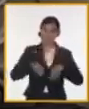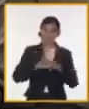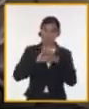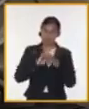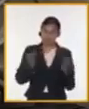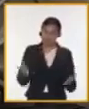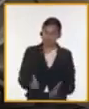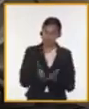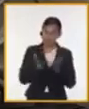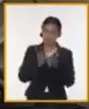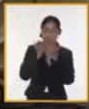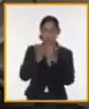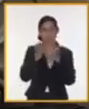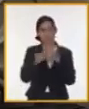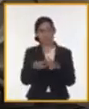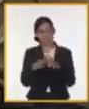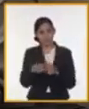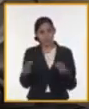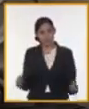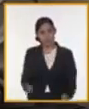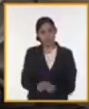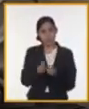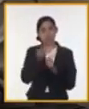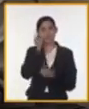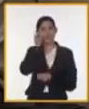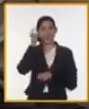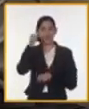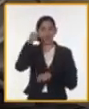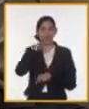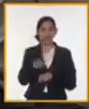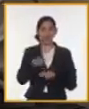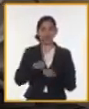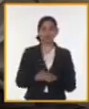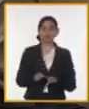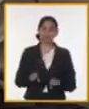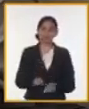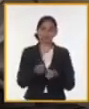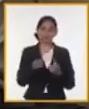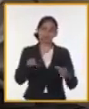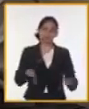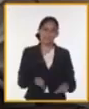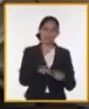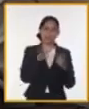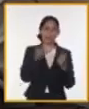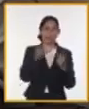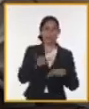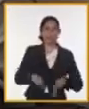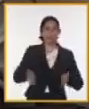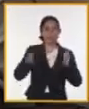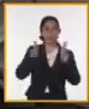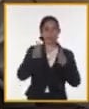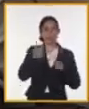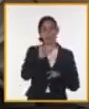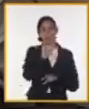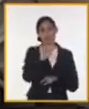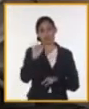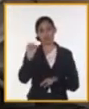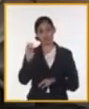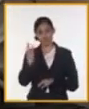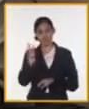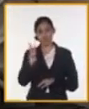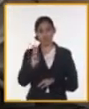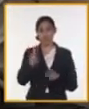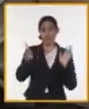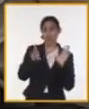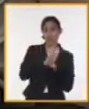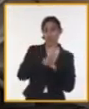constructiva. Y hacerlo a tono con algo que está reflejando como cumplido el Acuerdo 73, que es la ley de comunicación